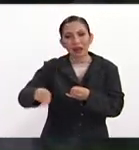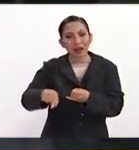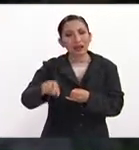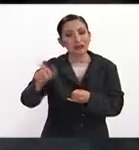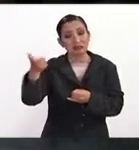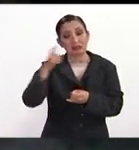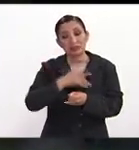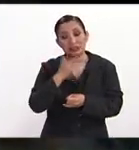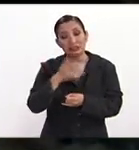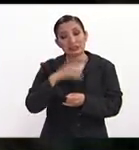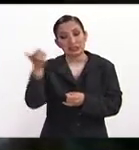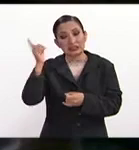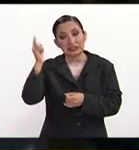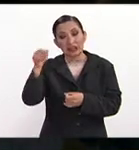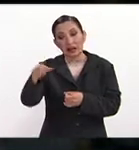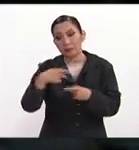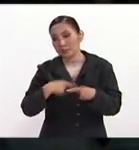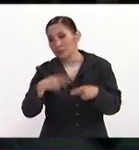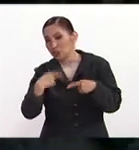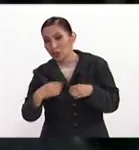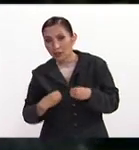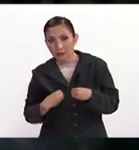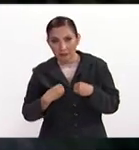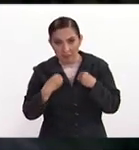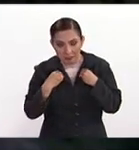de poder encontrar alguna persona con